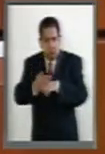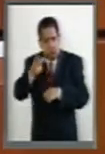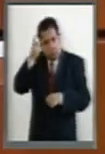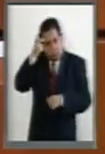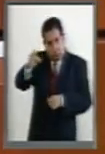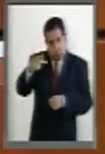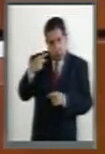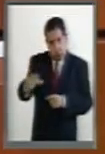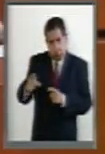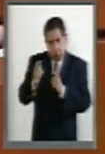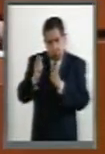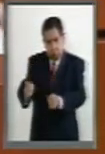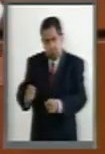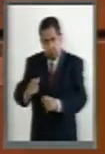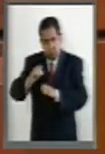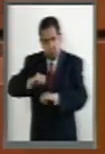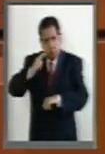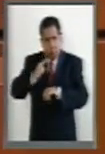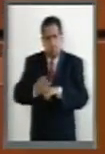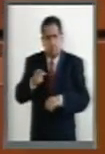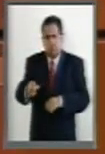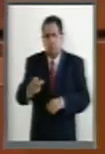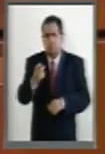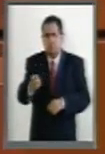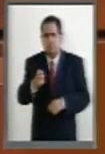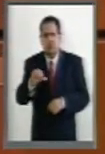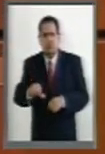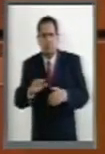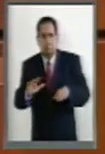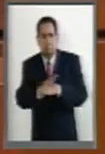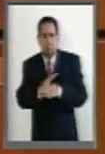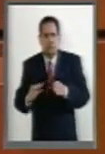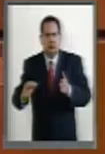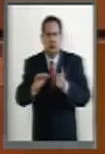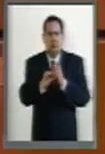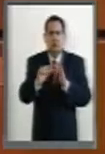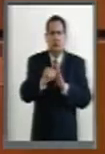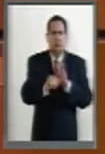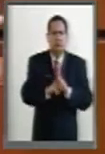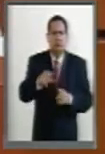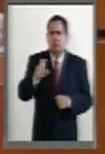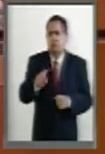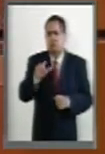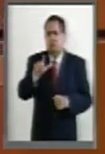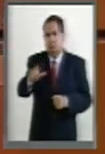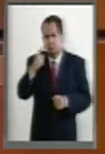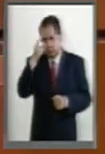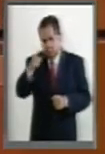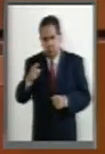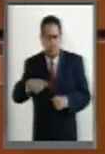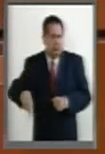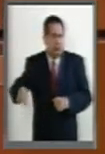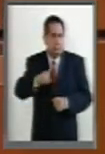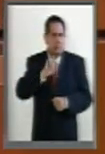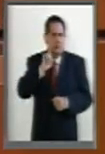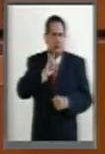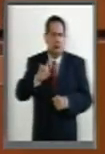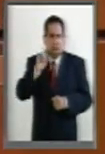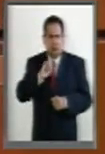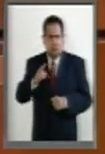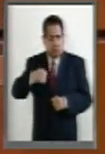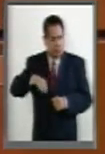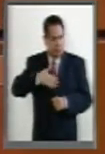agrarios, y por eso hoy se reforma el artículo 37 para que las mujeres que